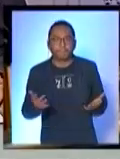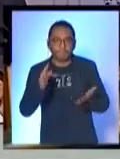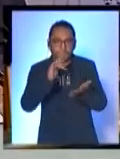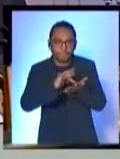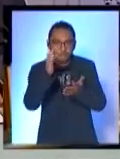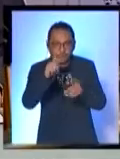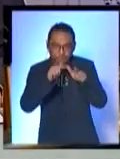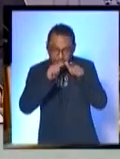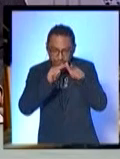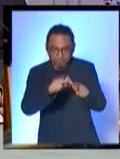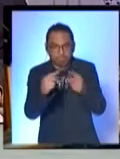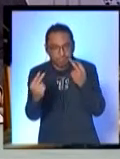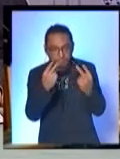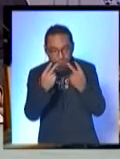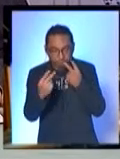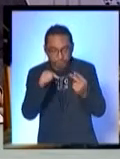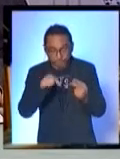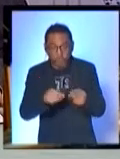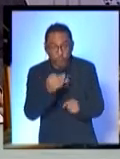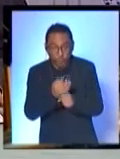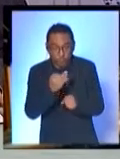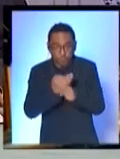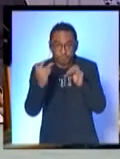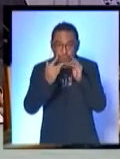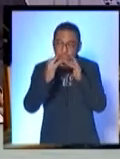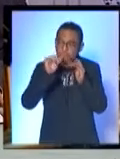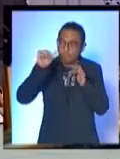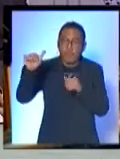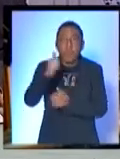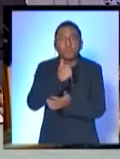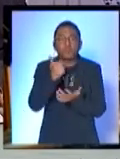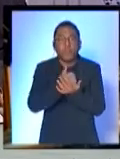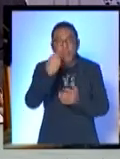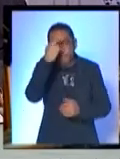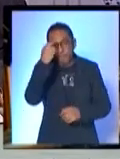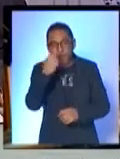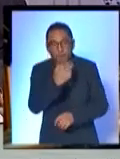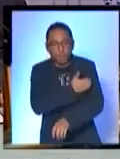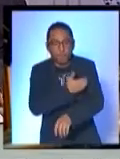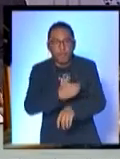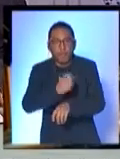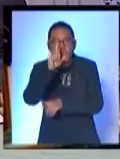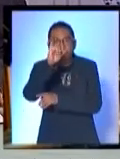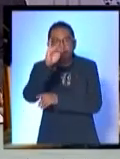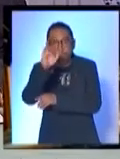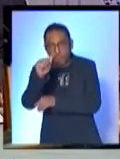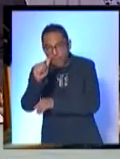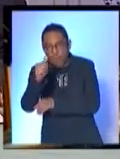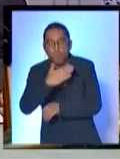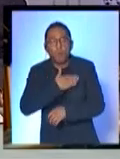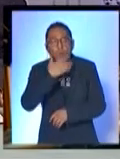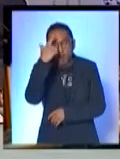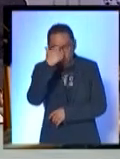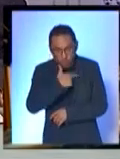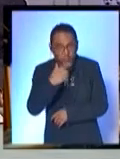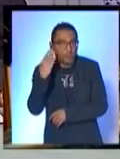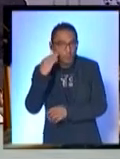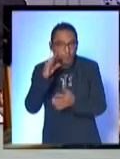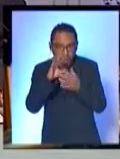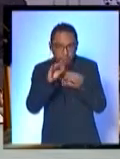Gracias por continuar con nosotros. En este momento nos enlazamos hasta la Ciudad de México con nuestra compañera Livia Bush. Livia, muy buena noche. Escuchamos tu